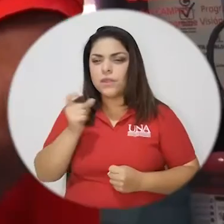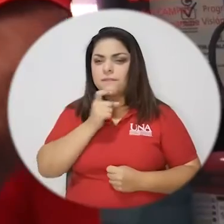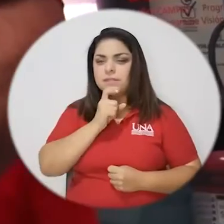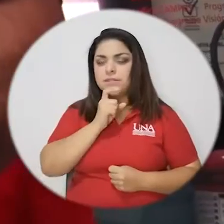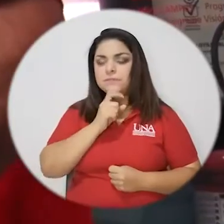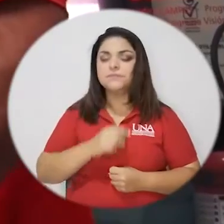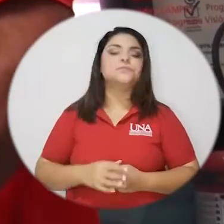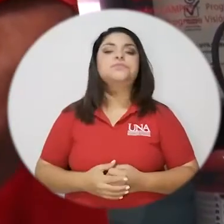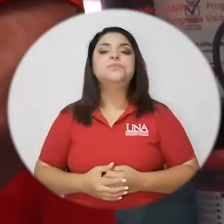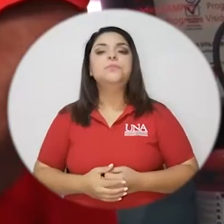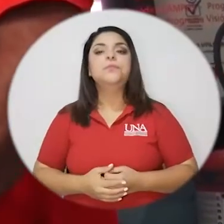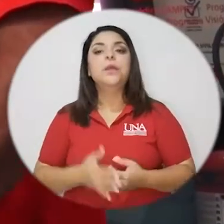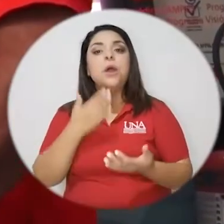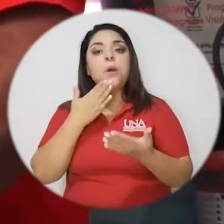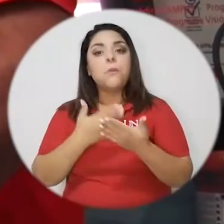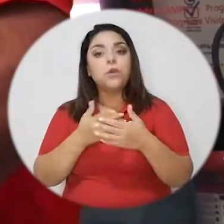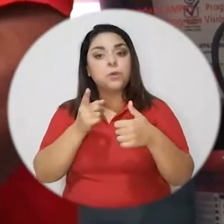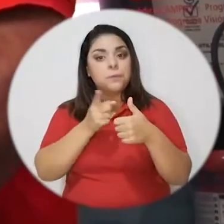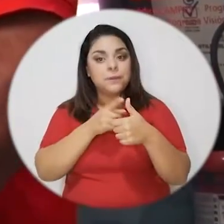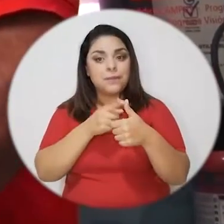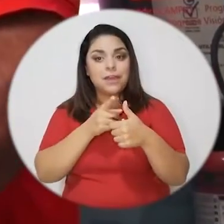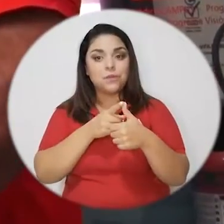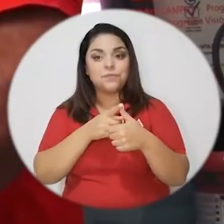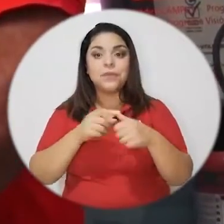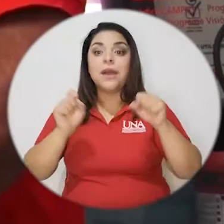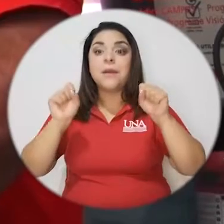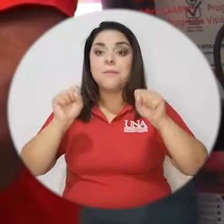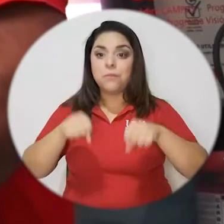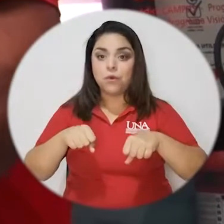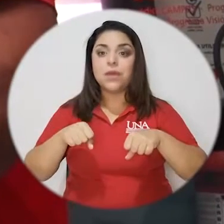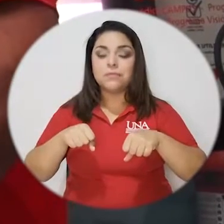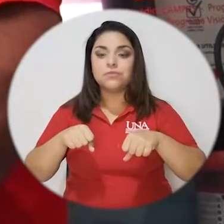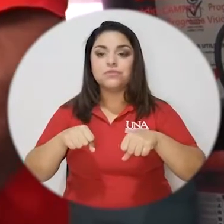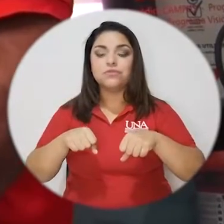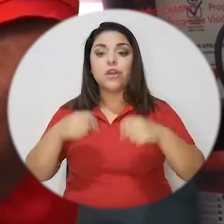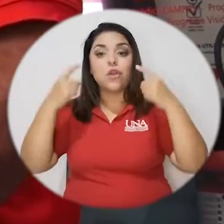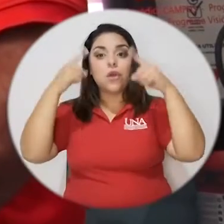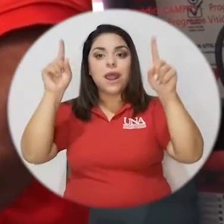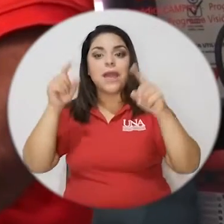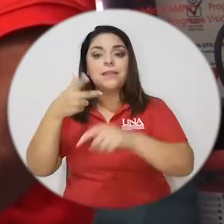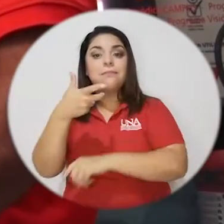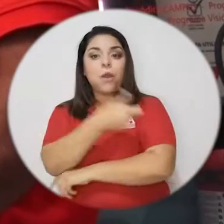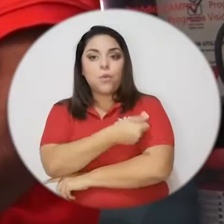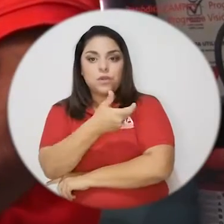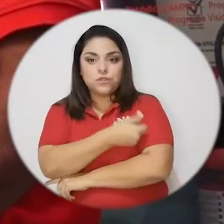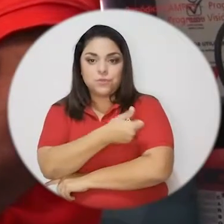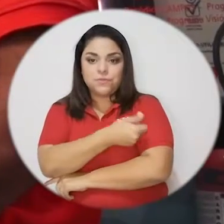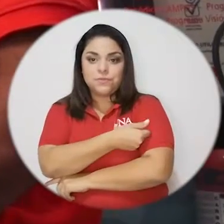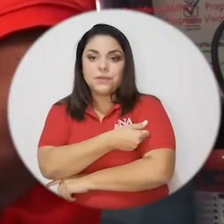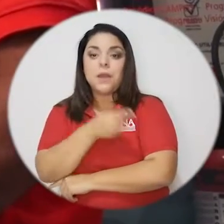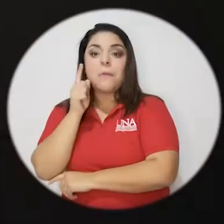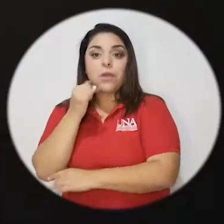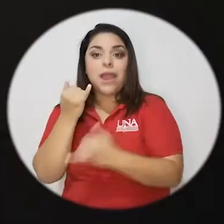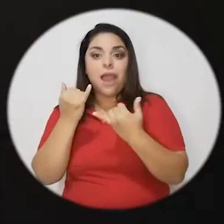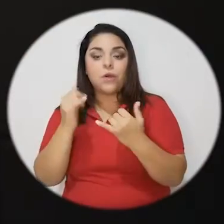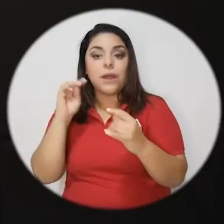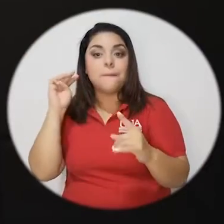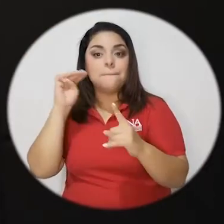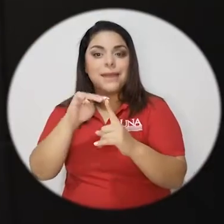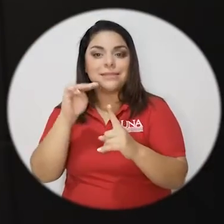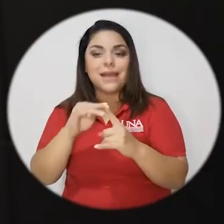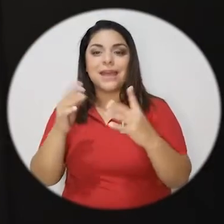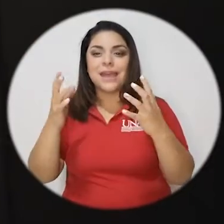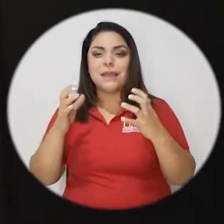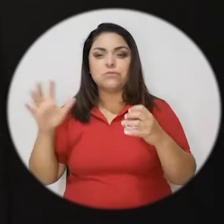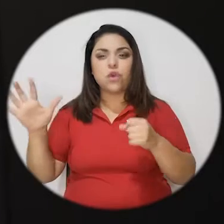ahora estamos en dos aguas. Por un lado está la vacunación, ¿verdad? Estamos con el tema de la vacunación porque tenemos la